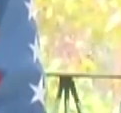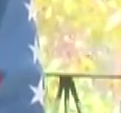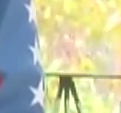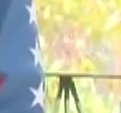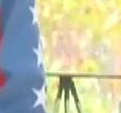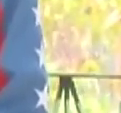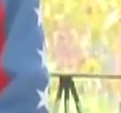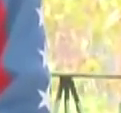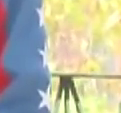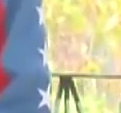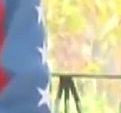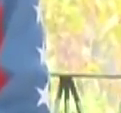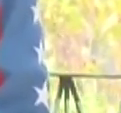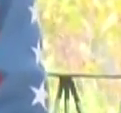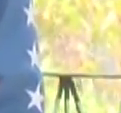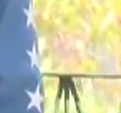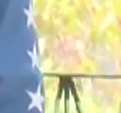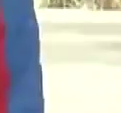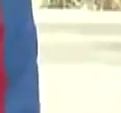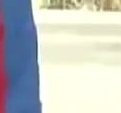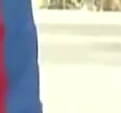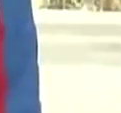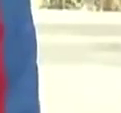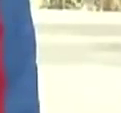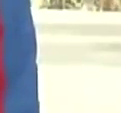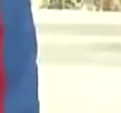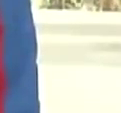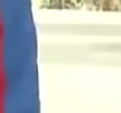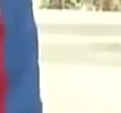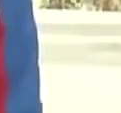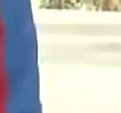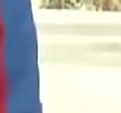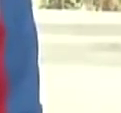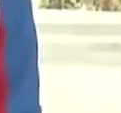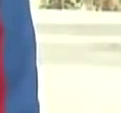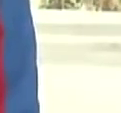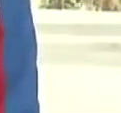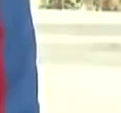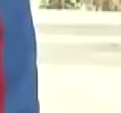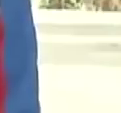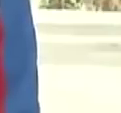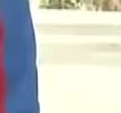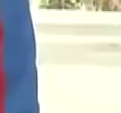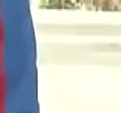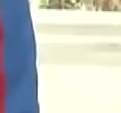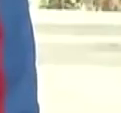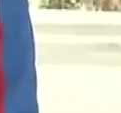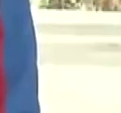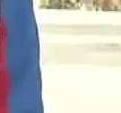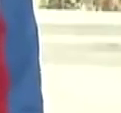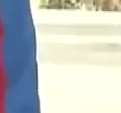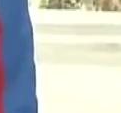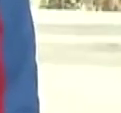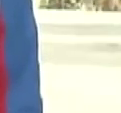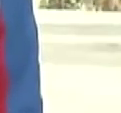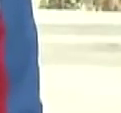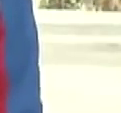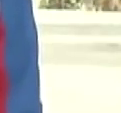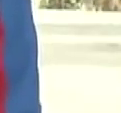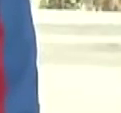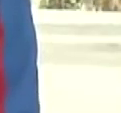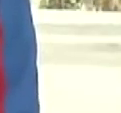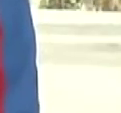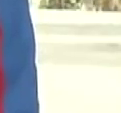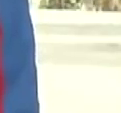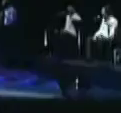entraña América y total, pura raíz de un grito destinado a crecer y